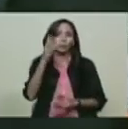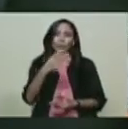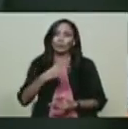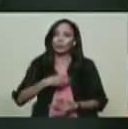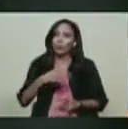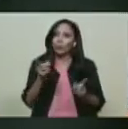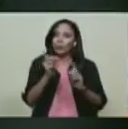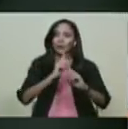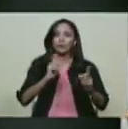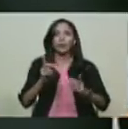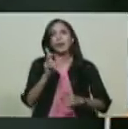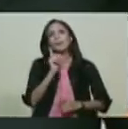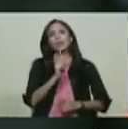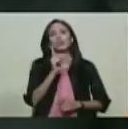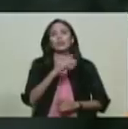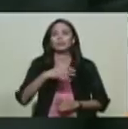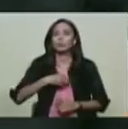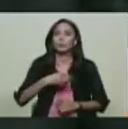ni podrá.